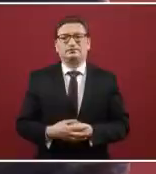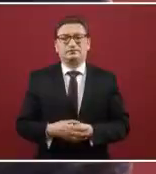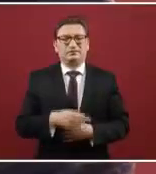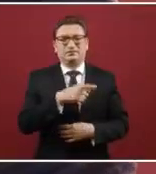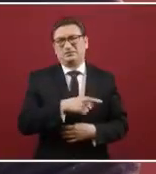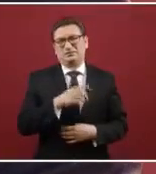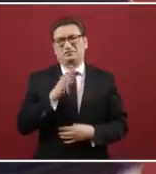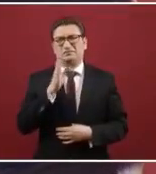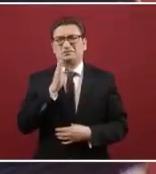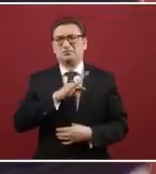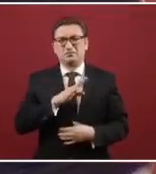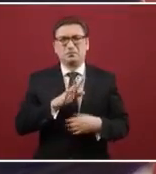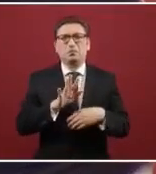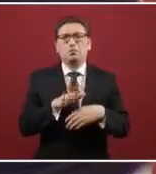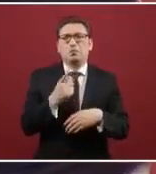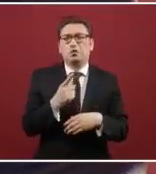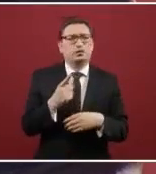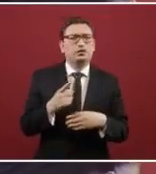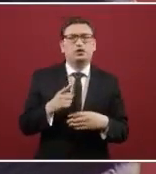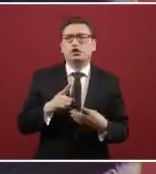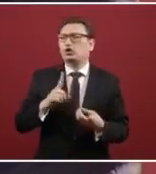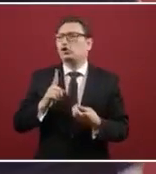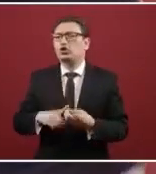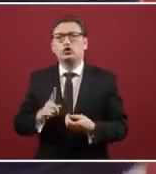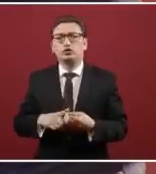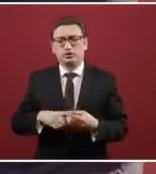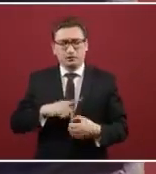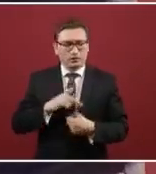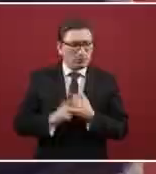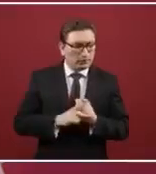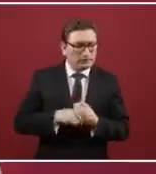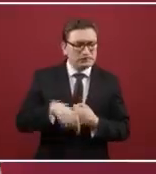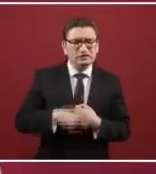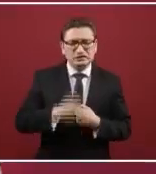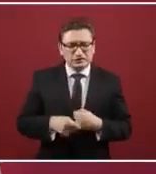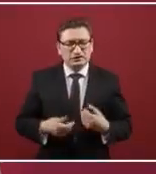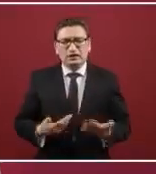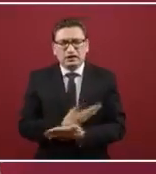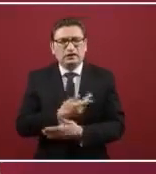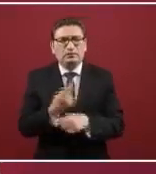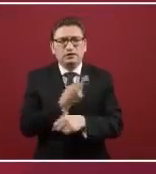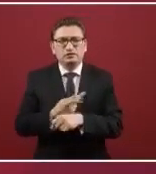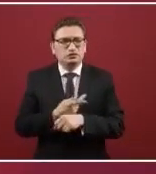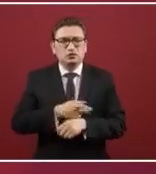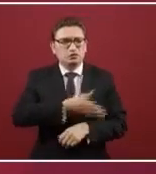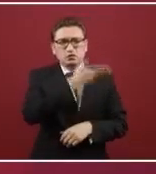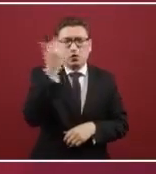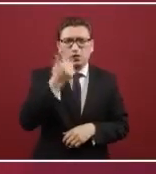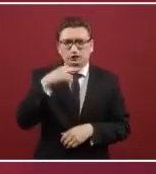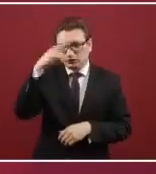un contrasentido. El que no sabe de dónde viene, a dónde, no va a saber hacia dónde va, nunca.